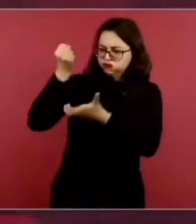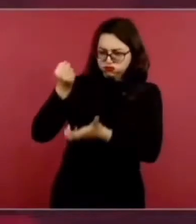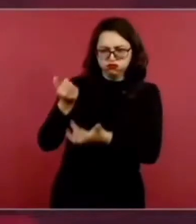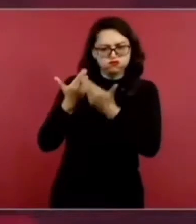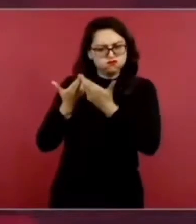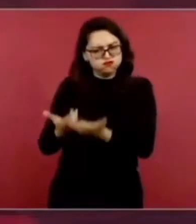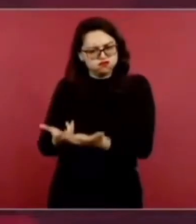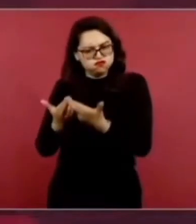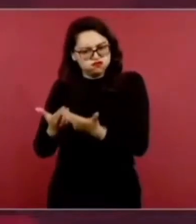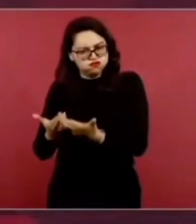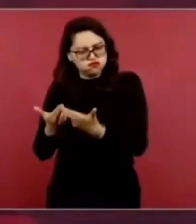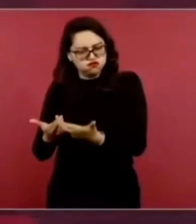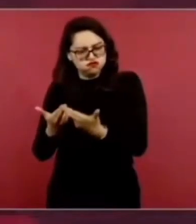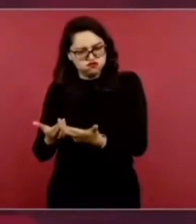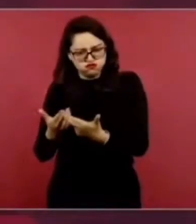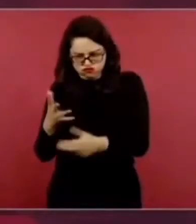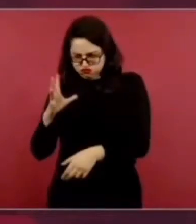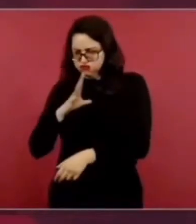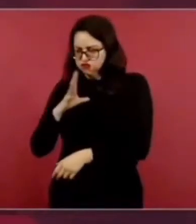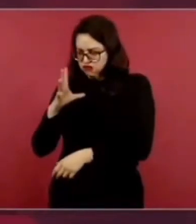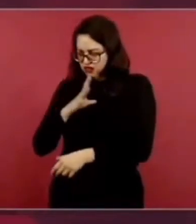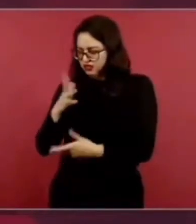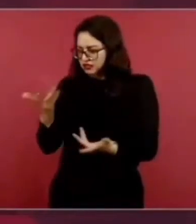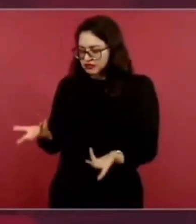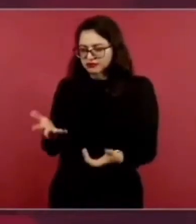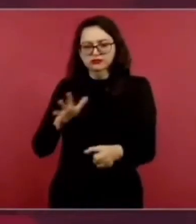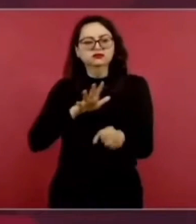es que hay muchos intereses